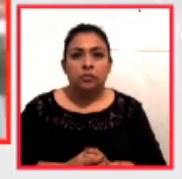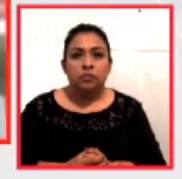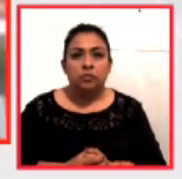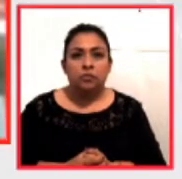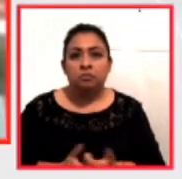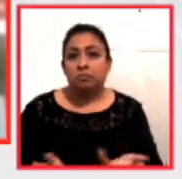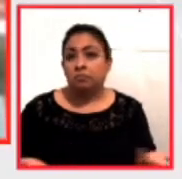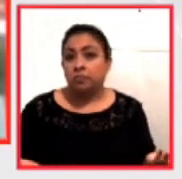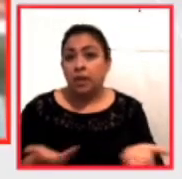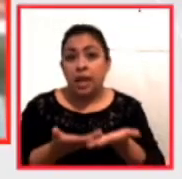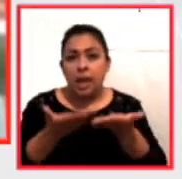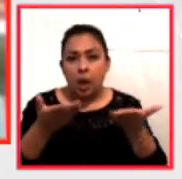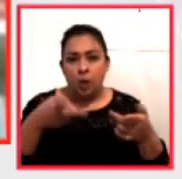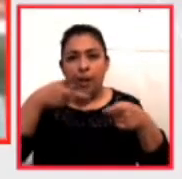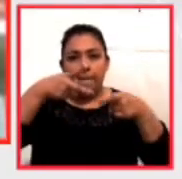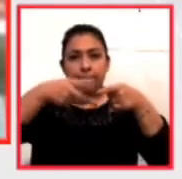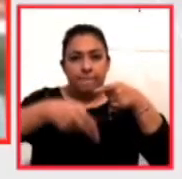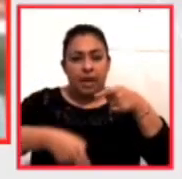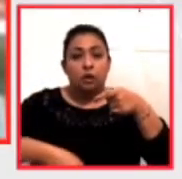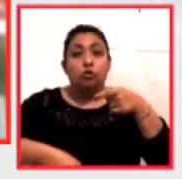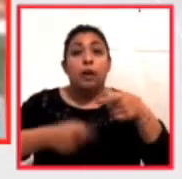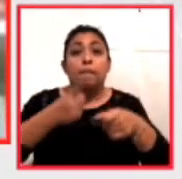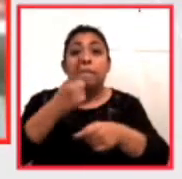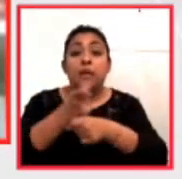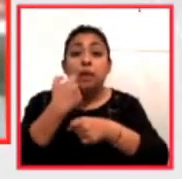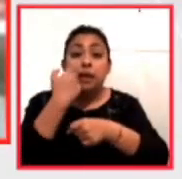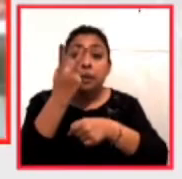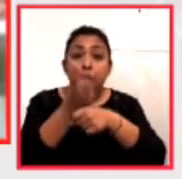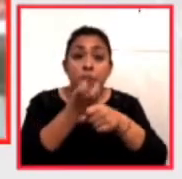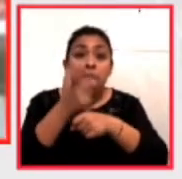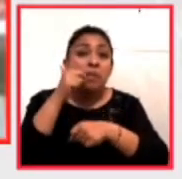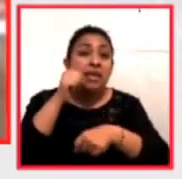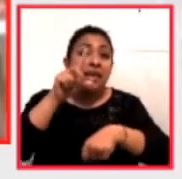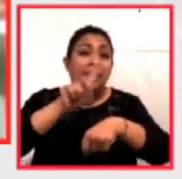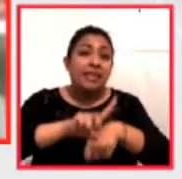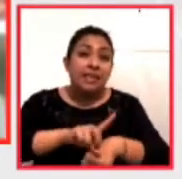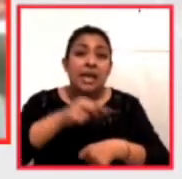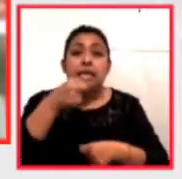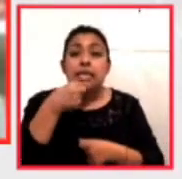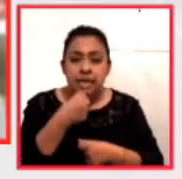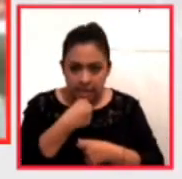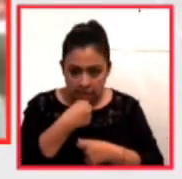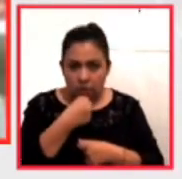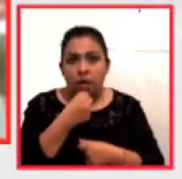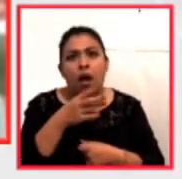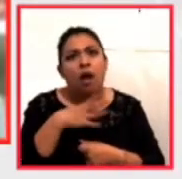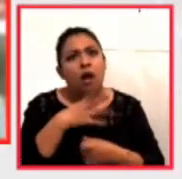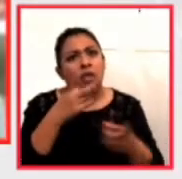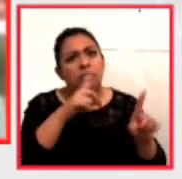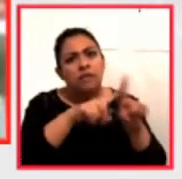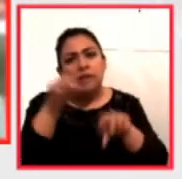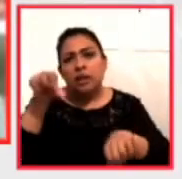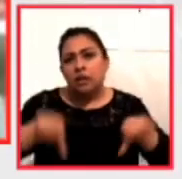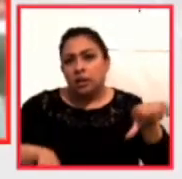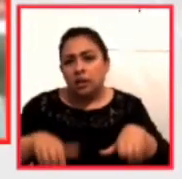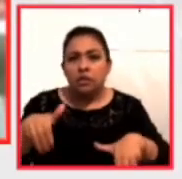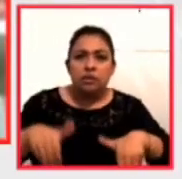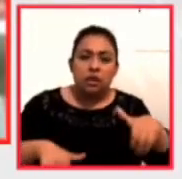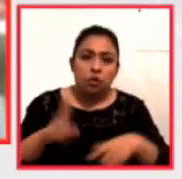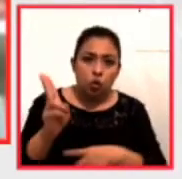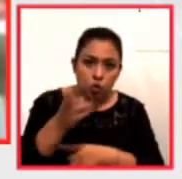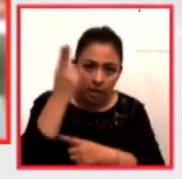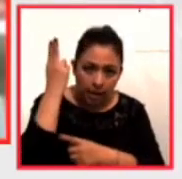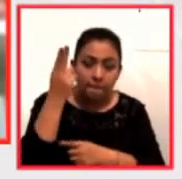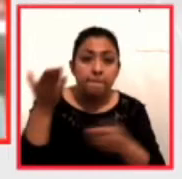Y bien, vamos a hacer una pausa, pero antes queremos invitarlos. Mañana es el Día del Niño y, por supuesto, hay muchísimas actividades. Teatro UNAM va